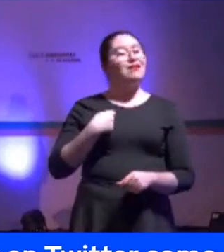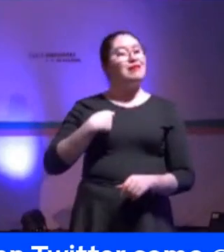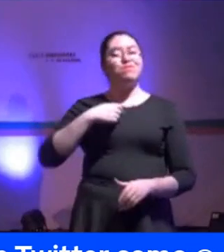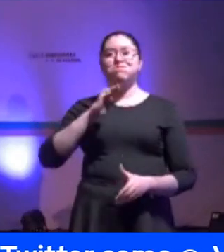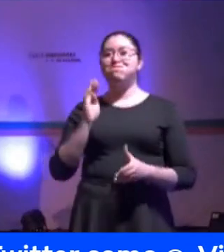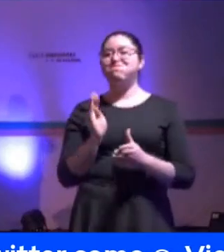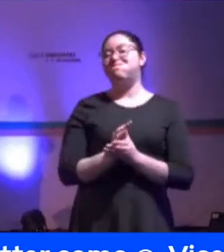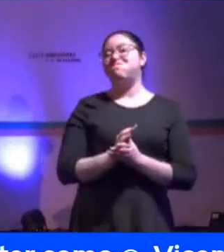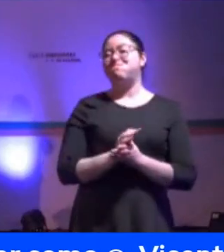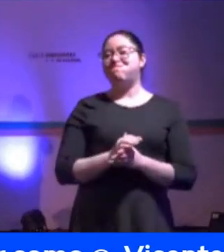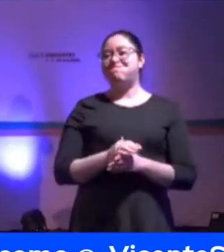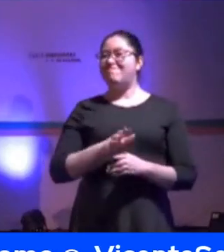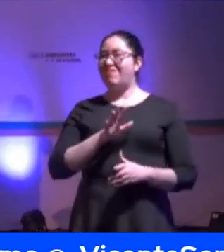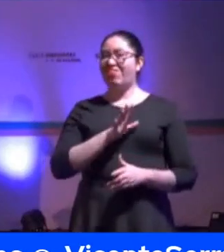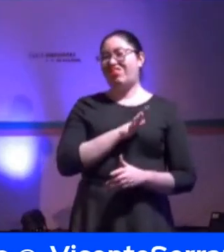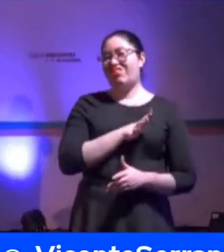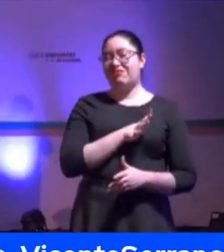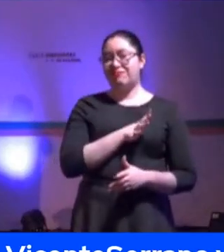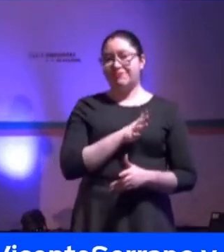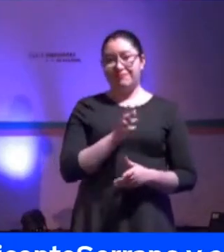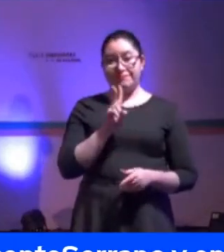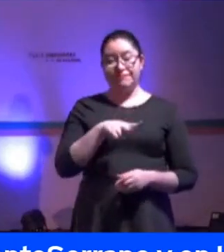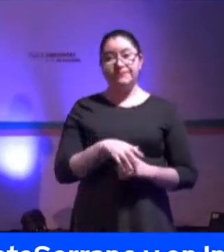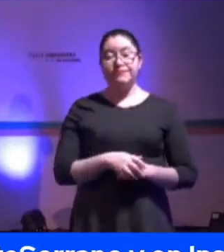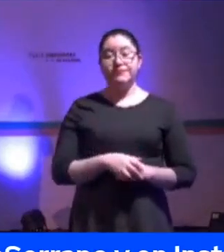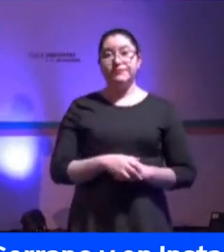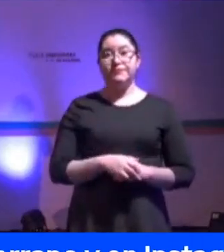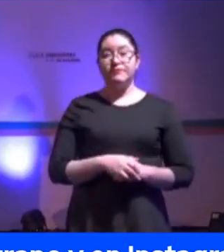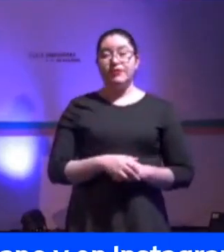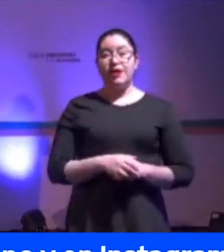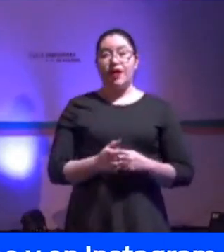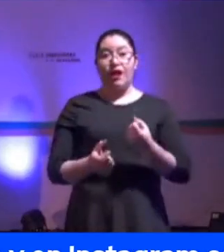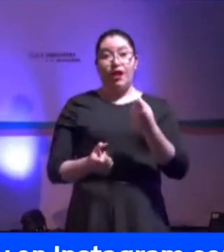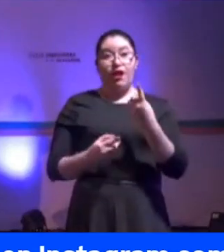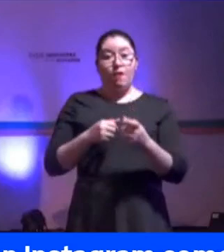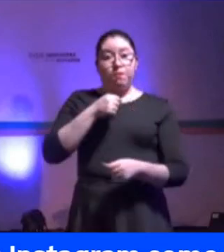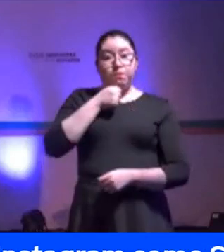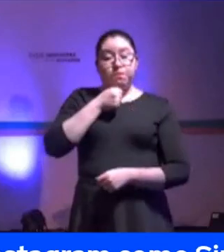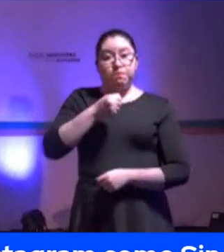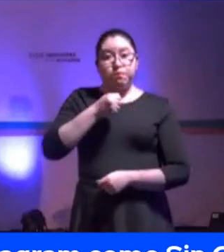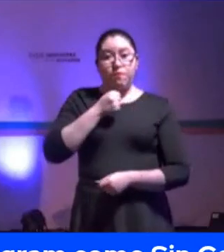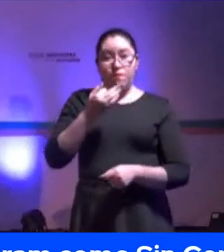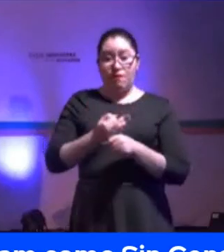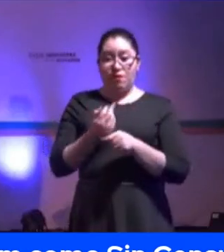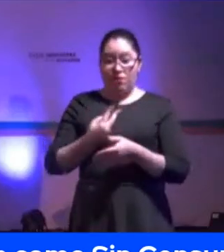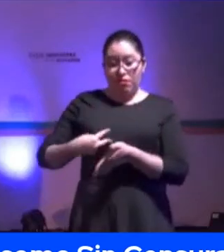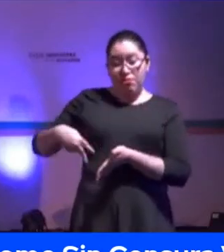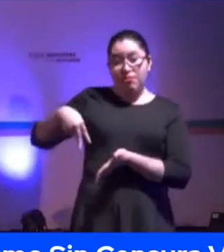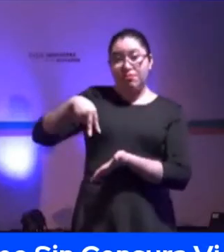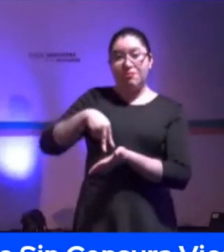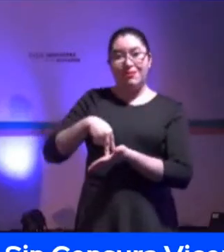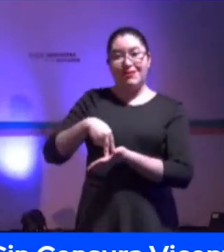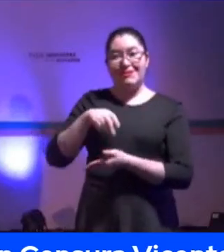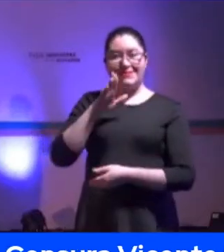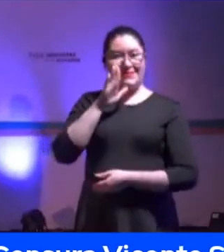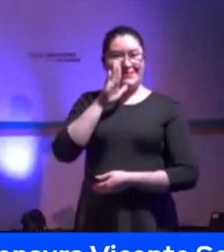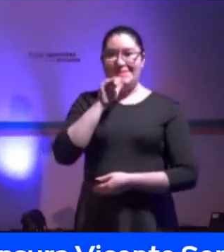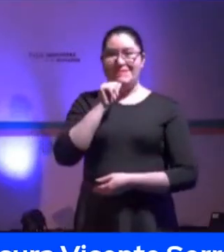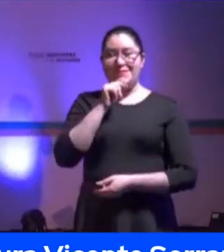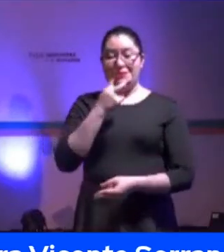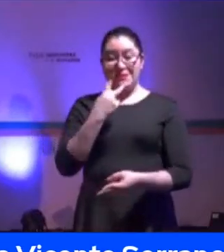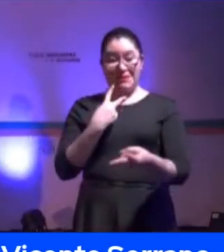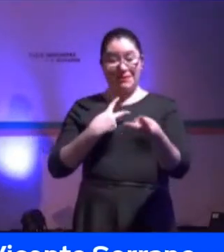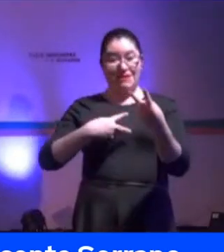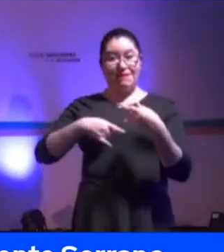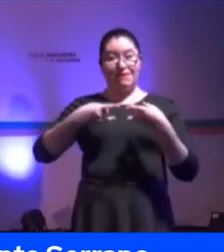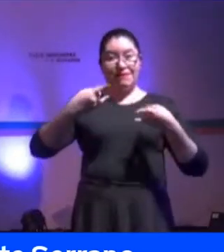social. Hay periodistas, yo lo lamento, que no se pueden parar en este lugar, que no pueden venir al